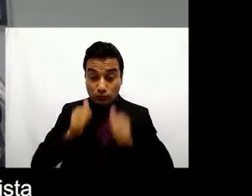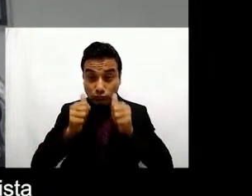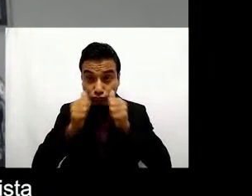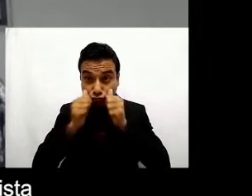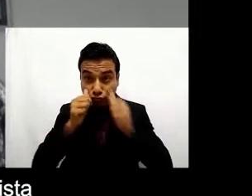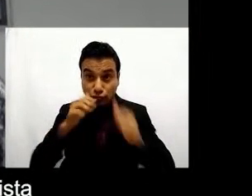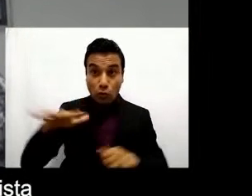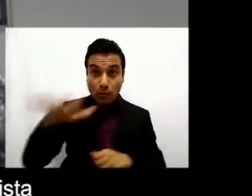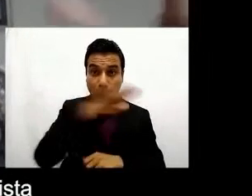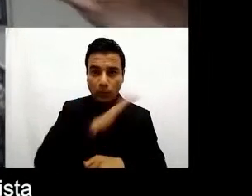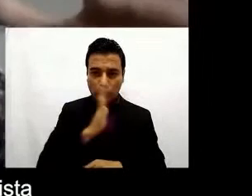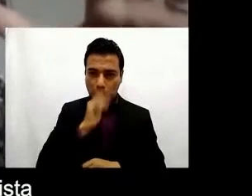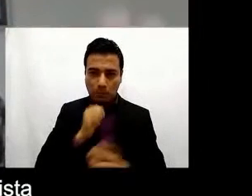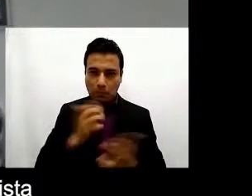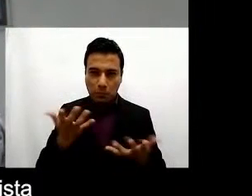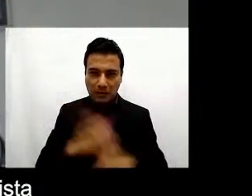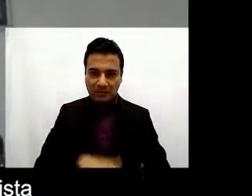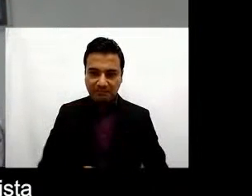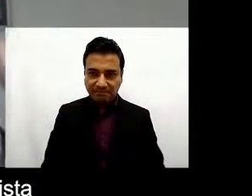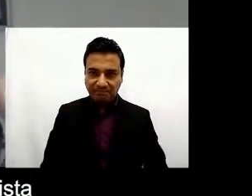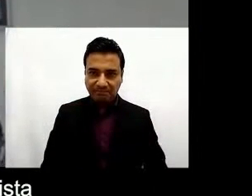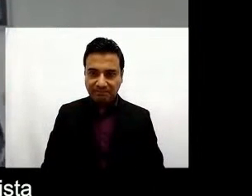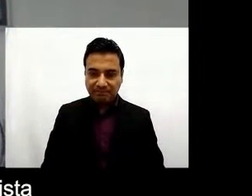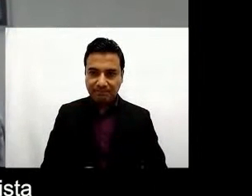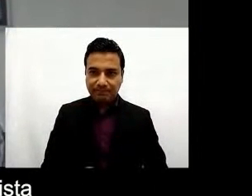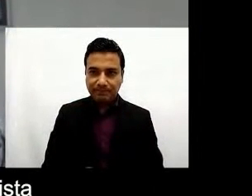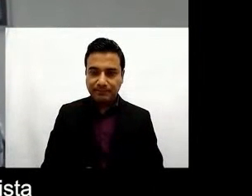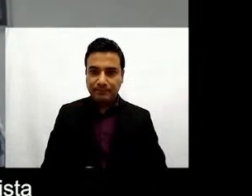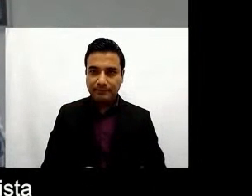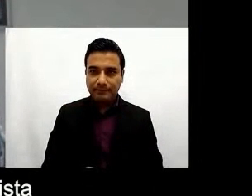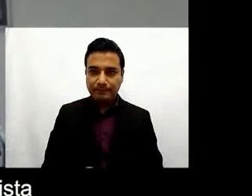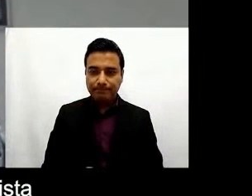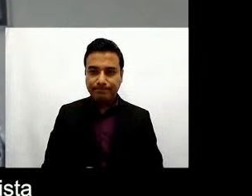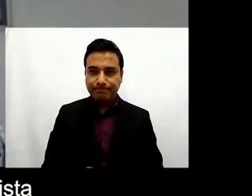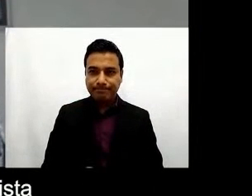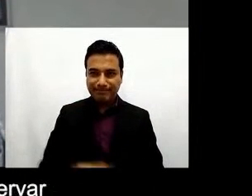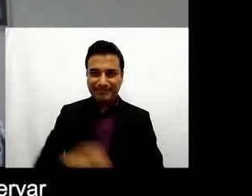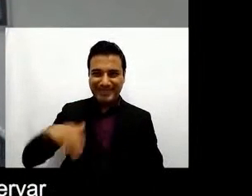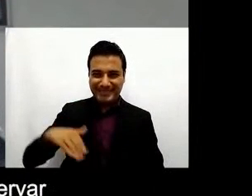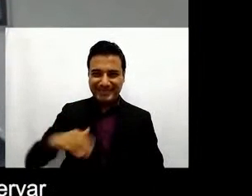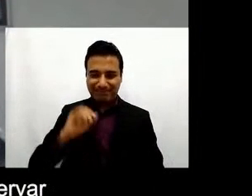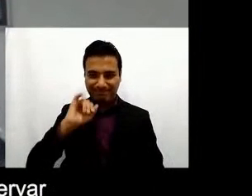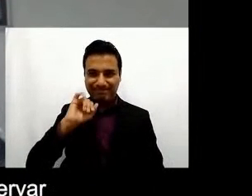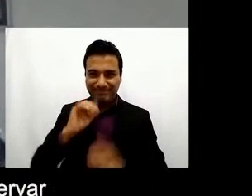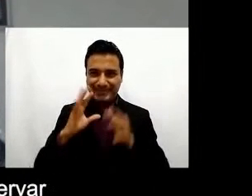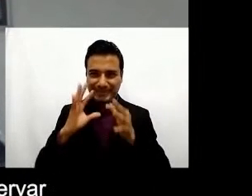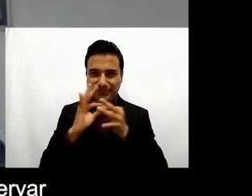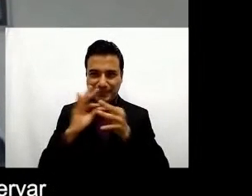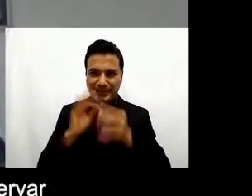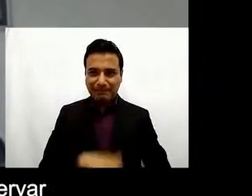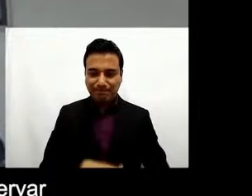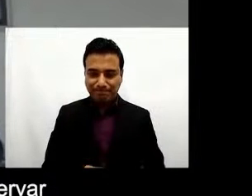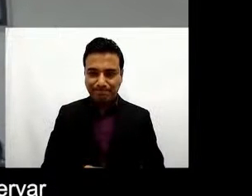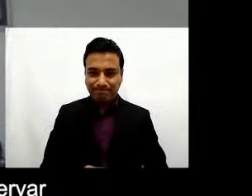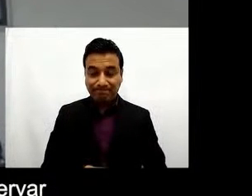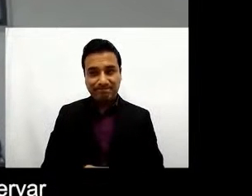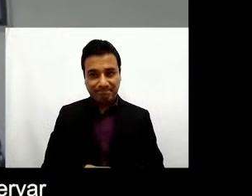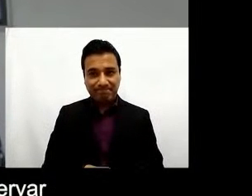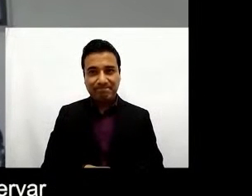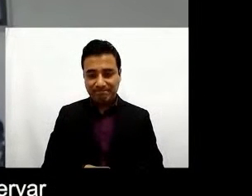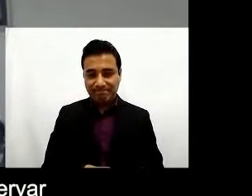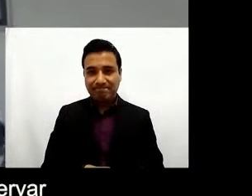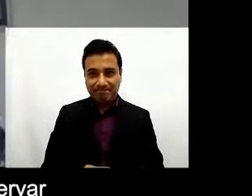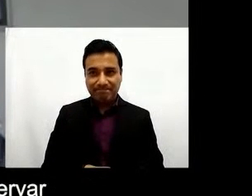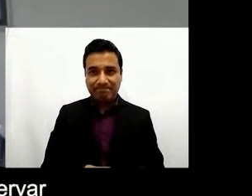hacerlo todo, o sea, como de que esta imposición estatista, como bien lo mencionas, pues tampoco es la manera